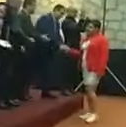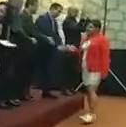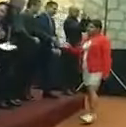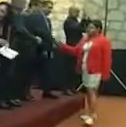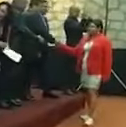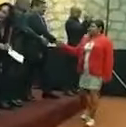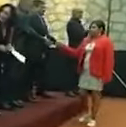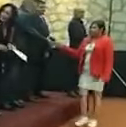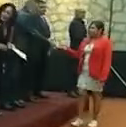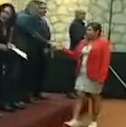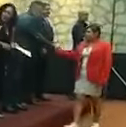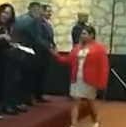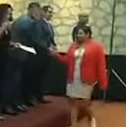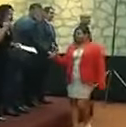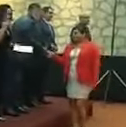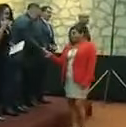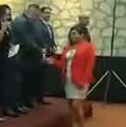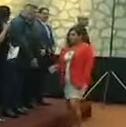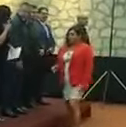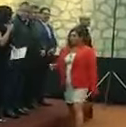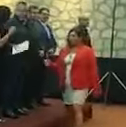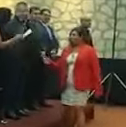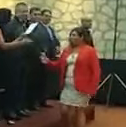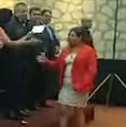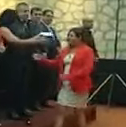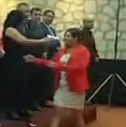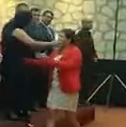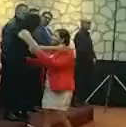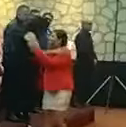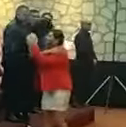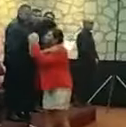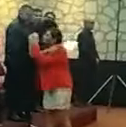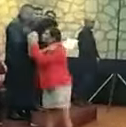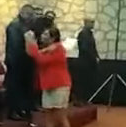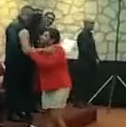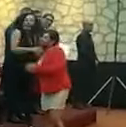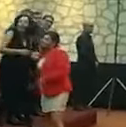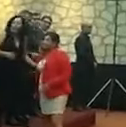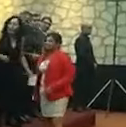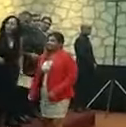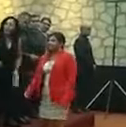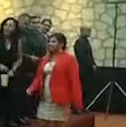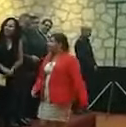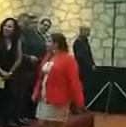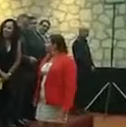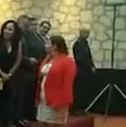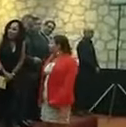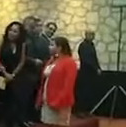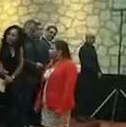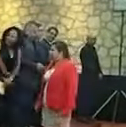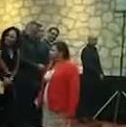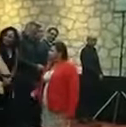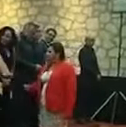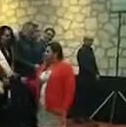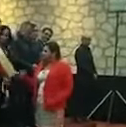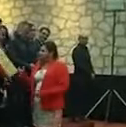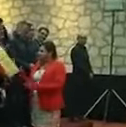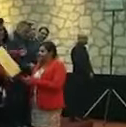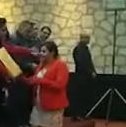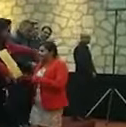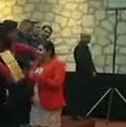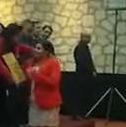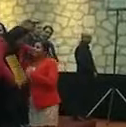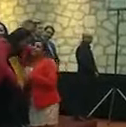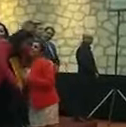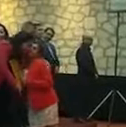por las poblaciones vulnerables, como los colectivos LGBT, las víctimas de violencia de género, los estudiantes y toda la población que requiera